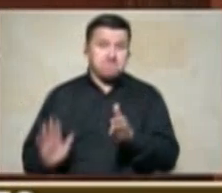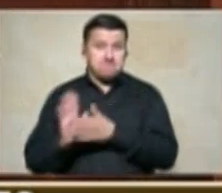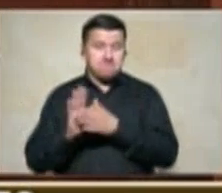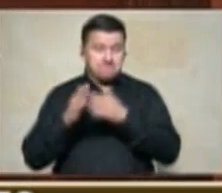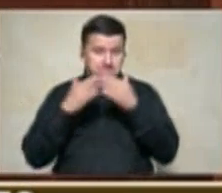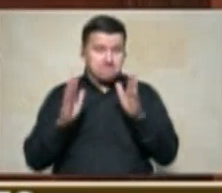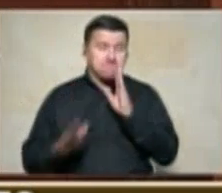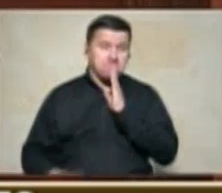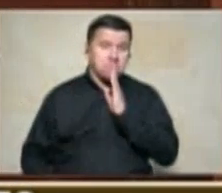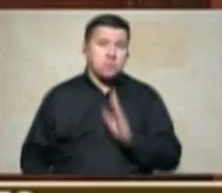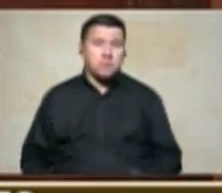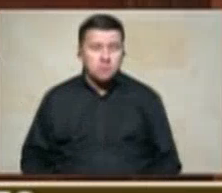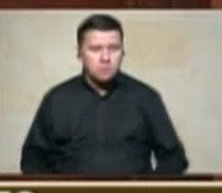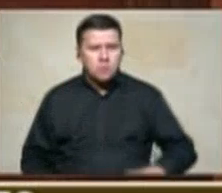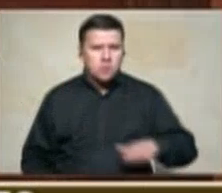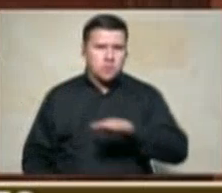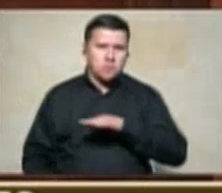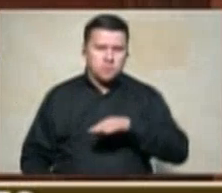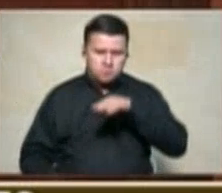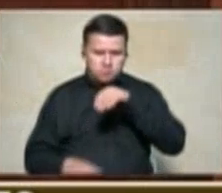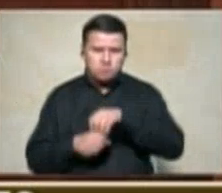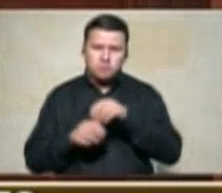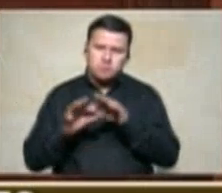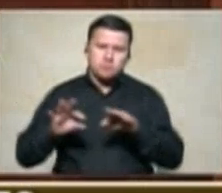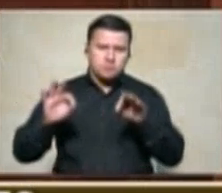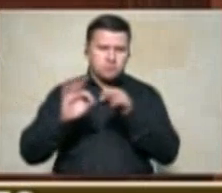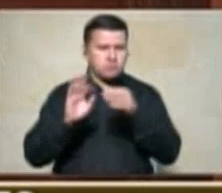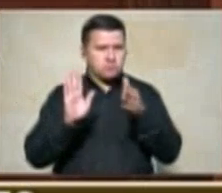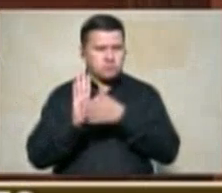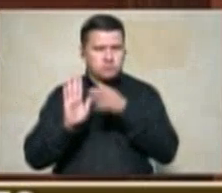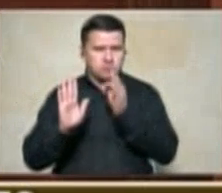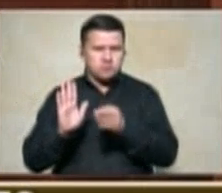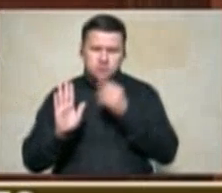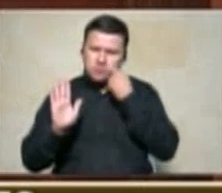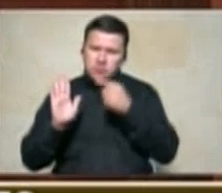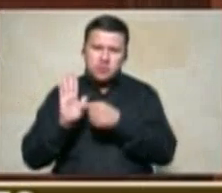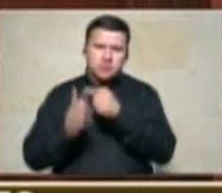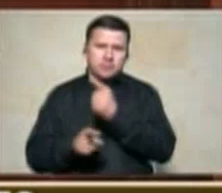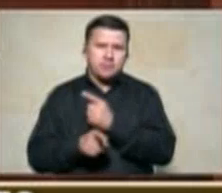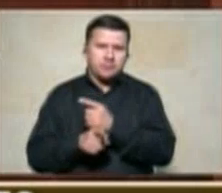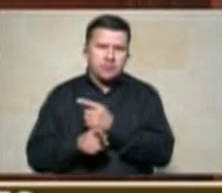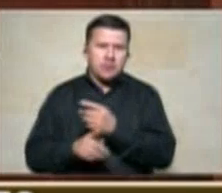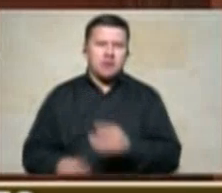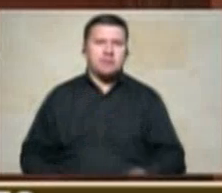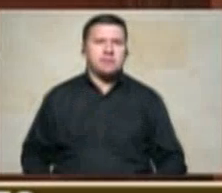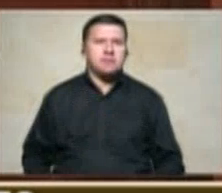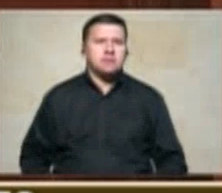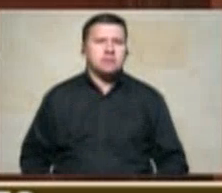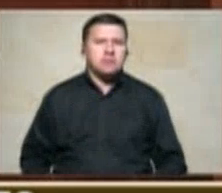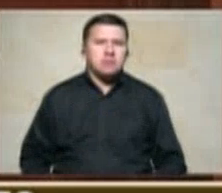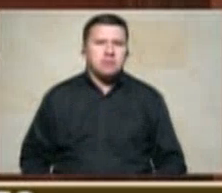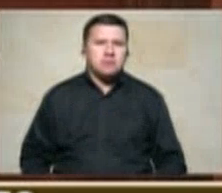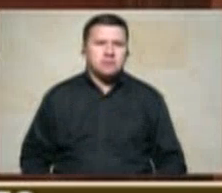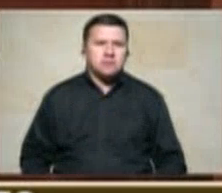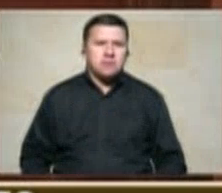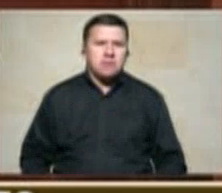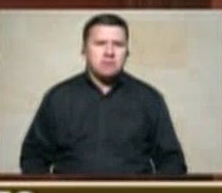lo perpetraron, lo cual le da un carácter muy alto de credibilidad. Pues